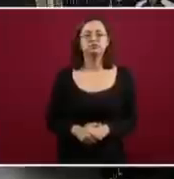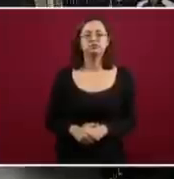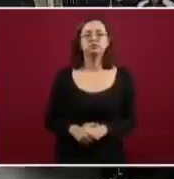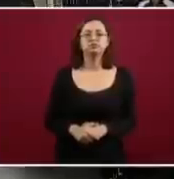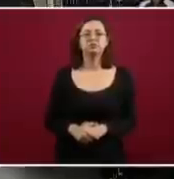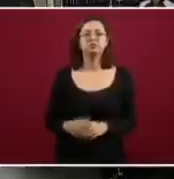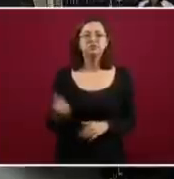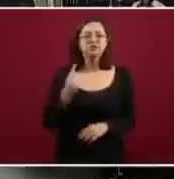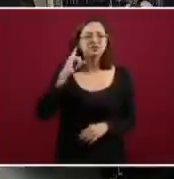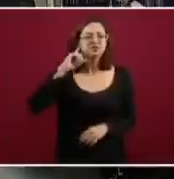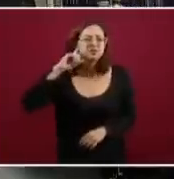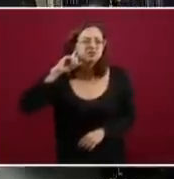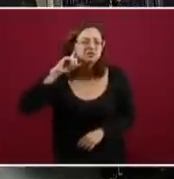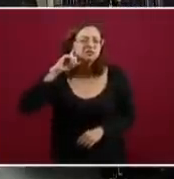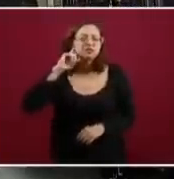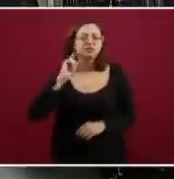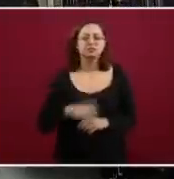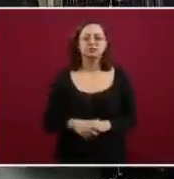y